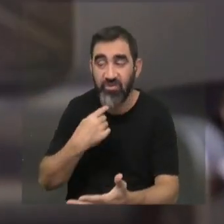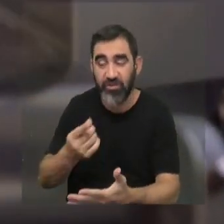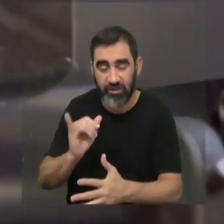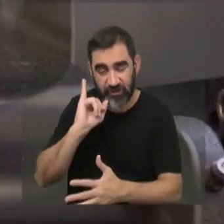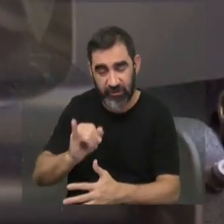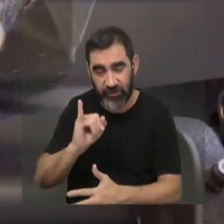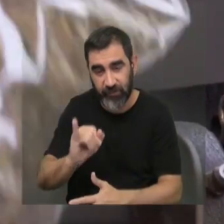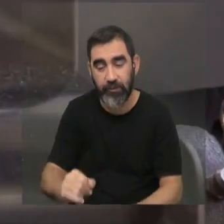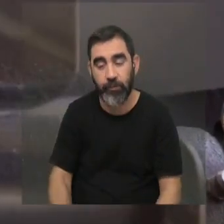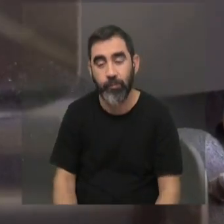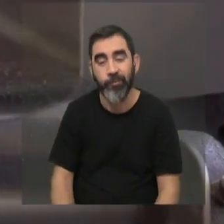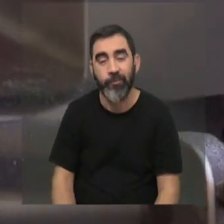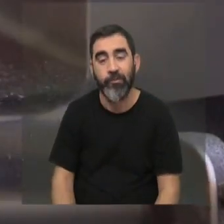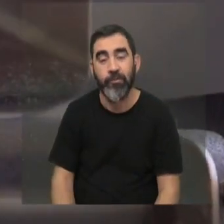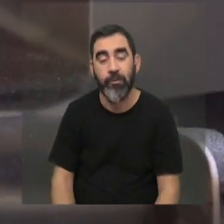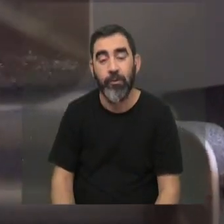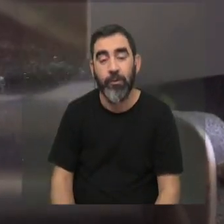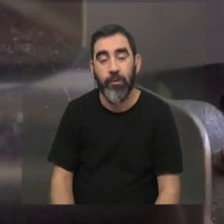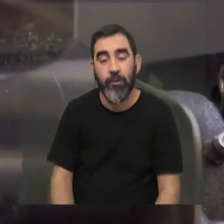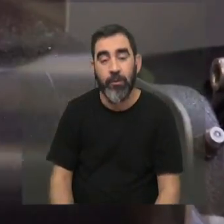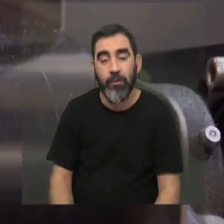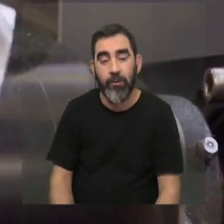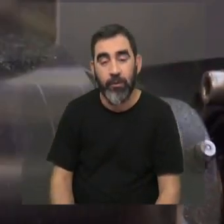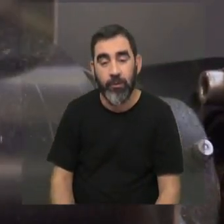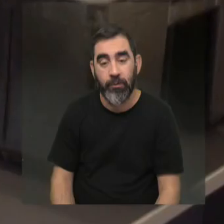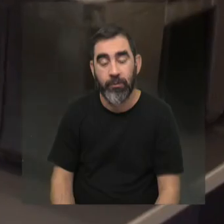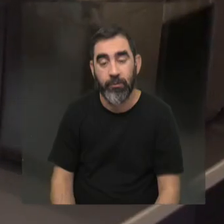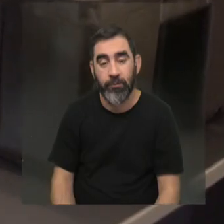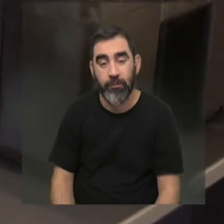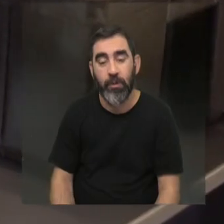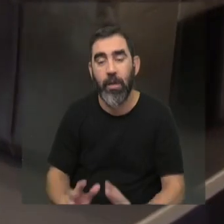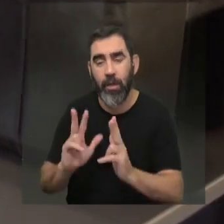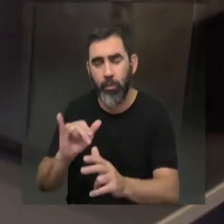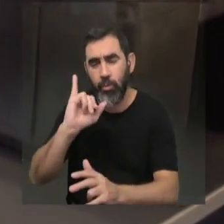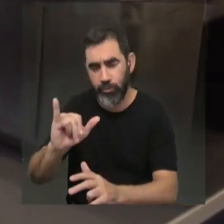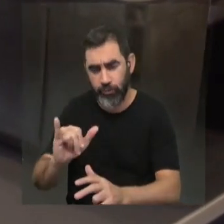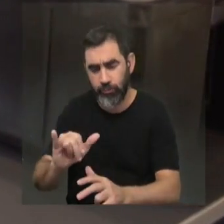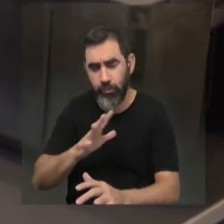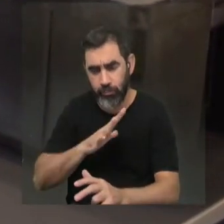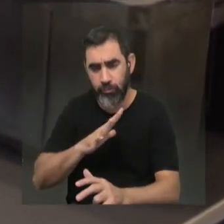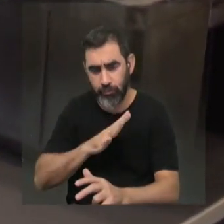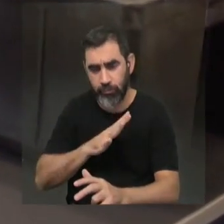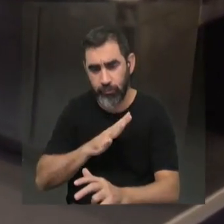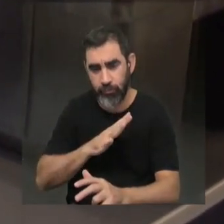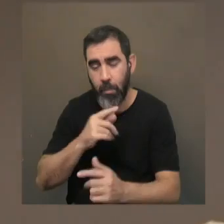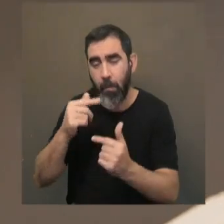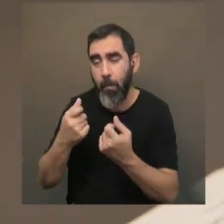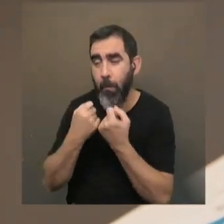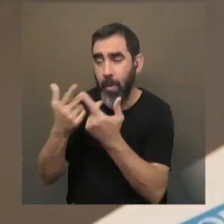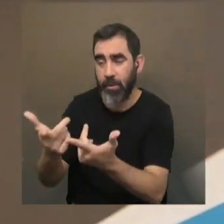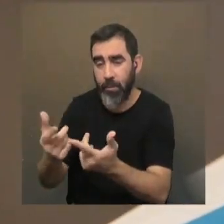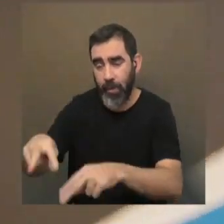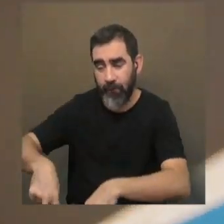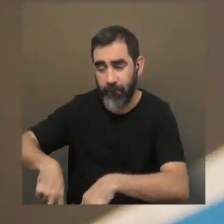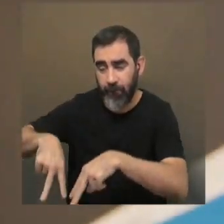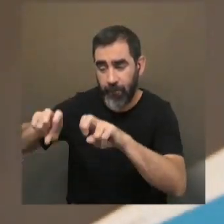arrancó la empresa, por lo cual sí, le dijimos que lo que necesitaba y bueno, le dimos el material para que pudiera